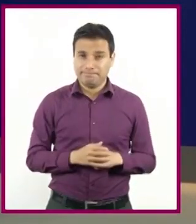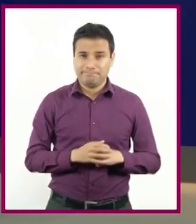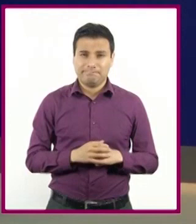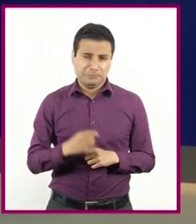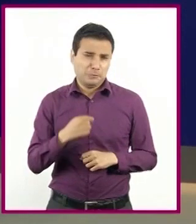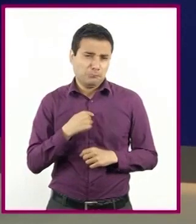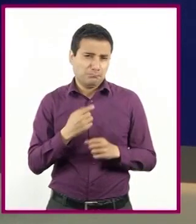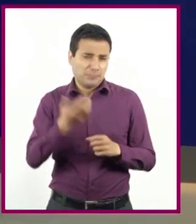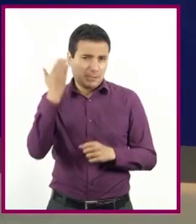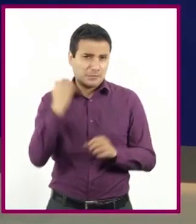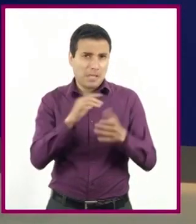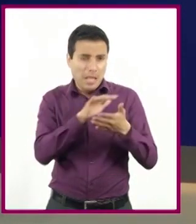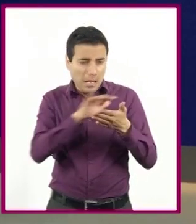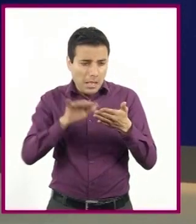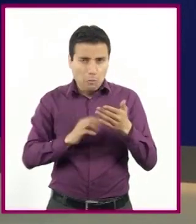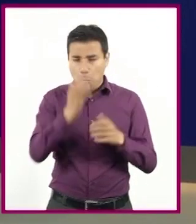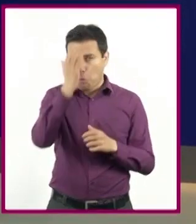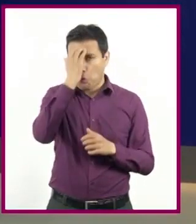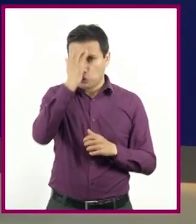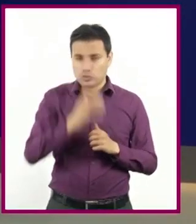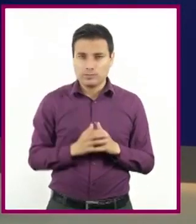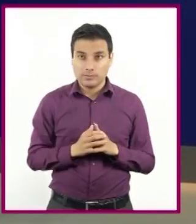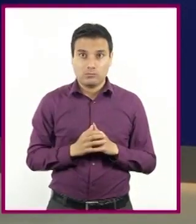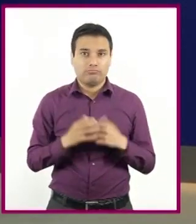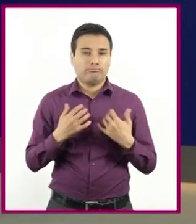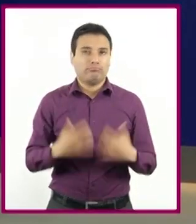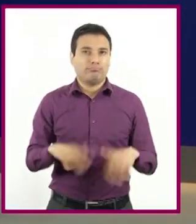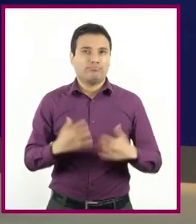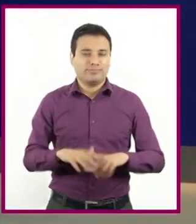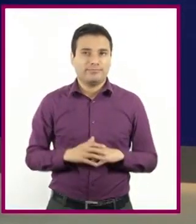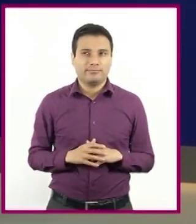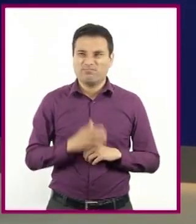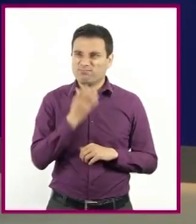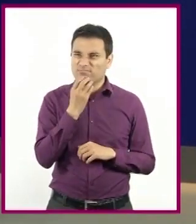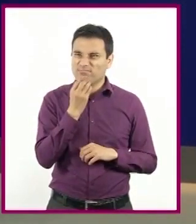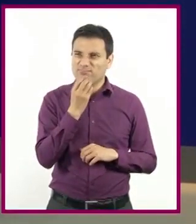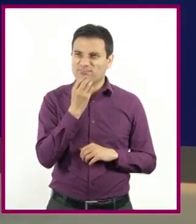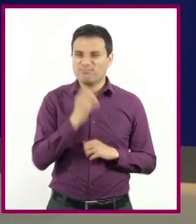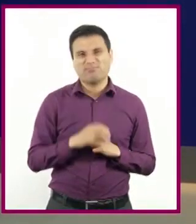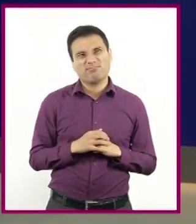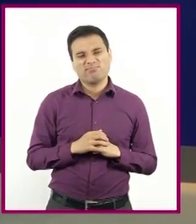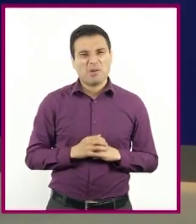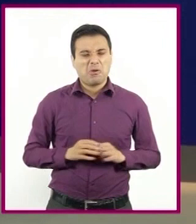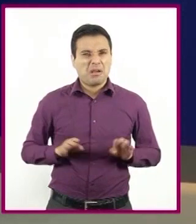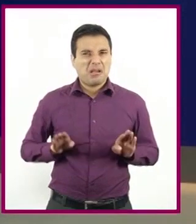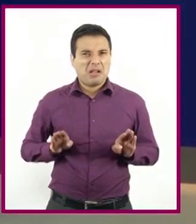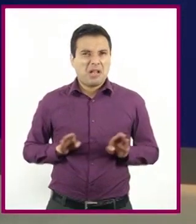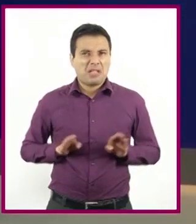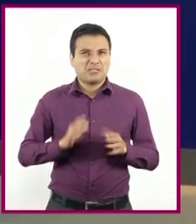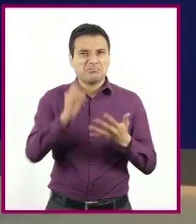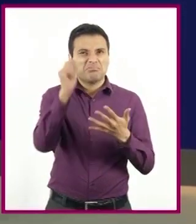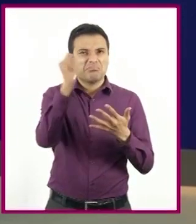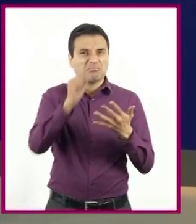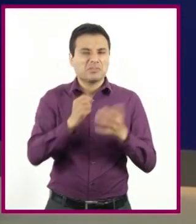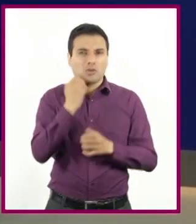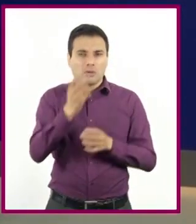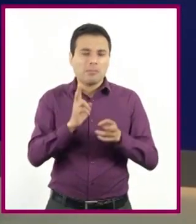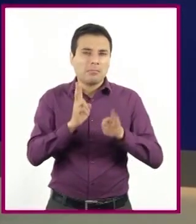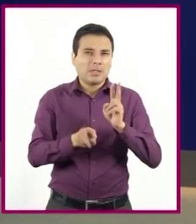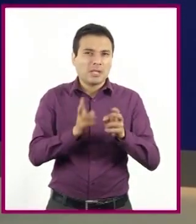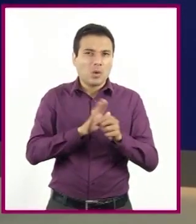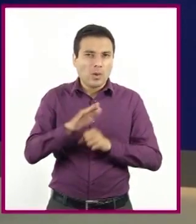algo acerca de ellas, pero son tan ricas y variadas que me resulta un poco difícil elegir los aspectos sobre los que quisiera hablar en el